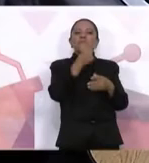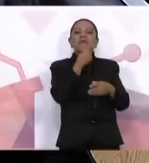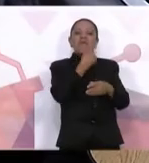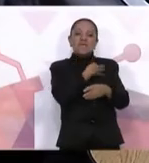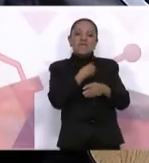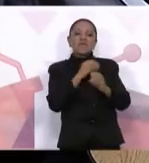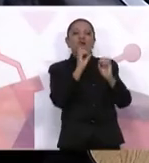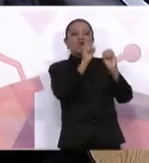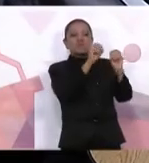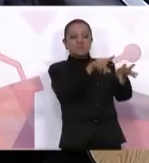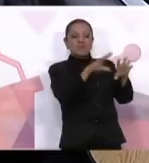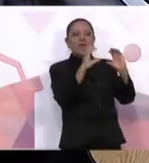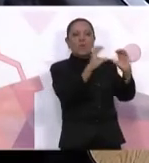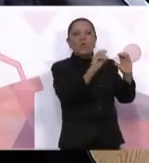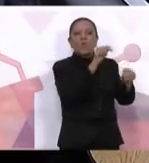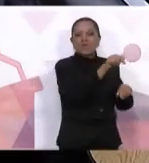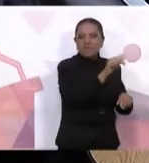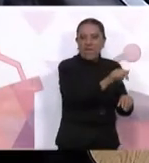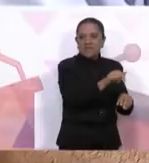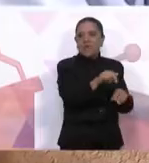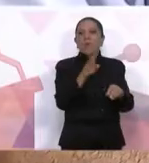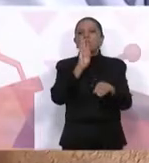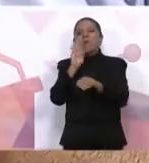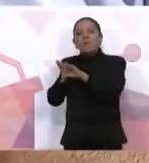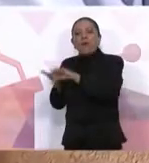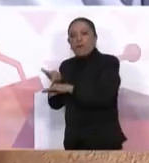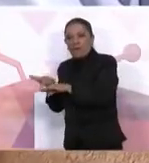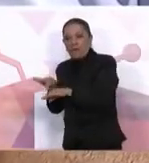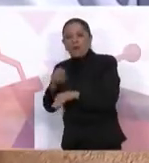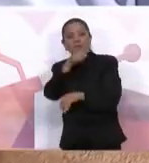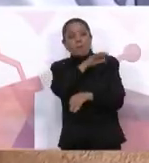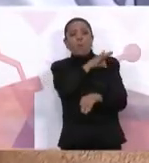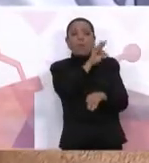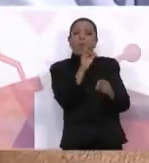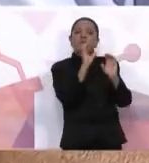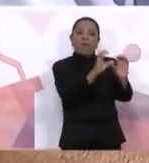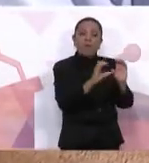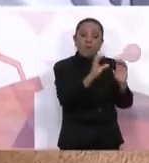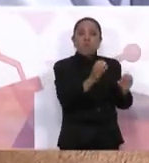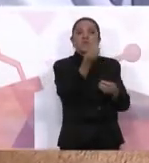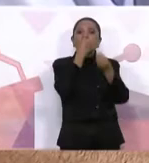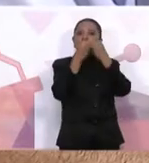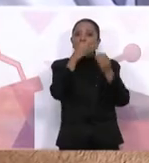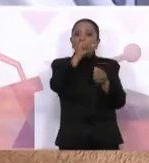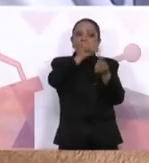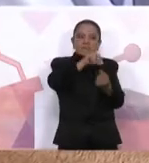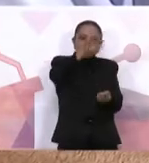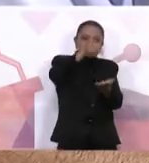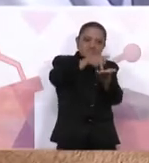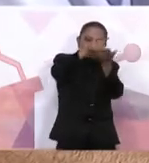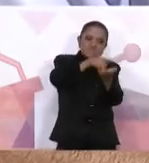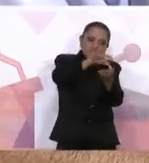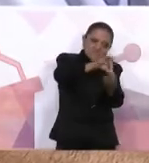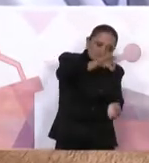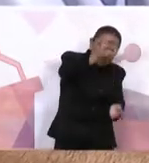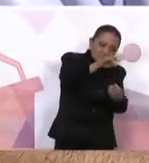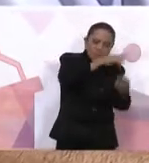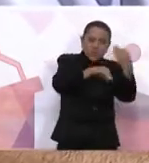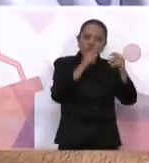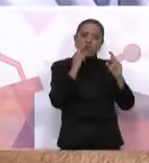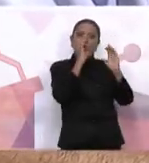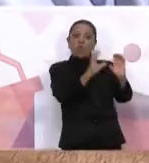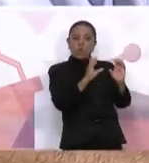alimentarse bien cuidar talla y peso y un control con ellos y además todo lo que se invierte educación de la niñez será la mejor inversión